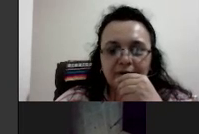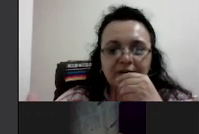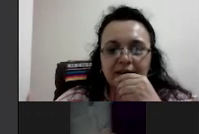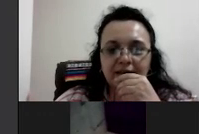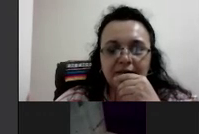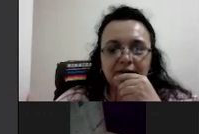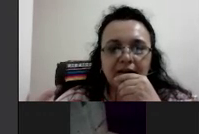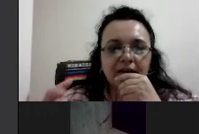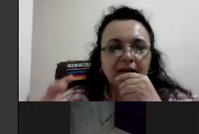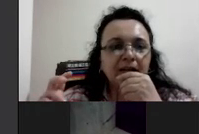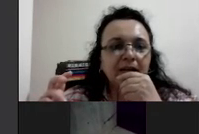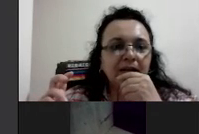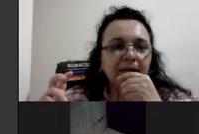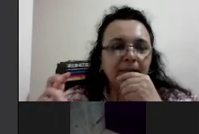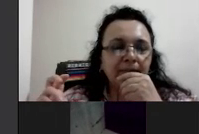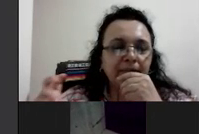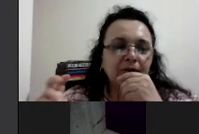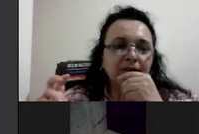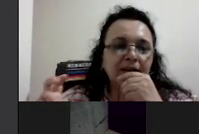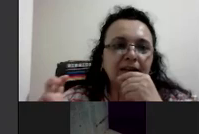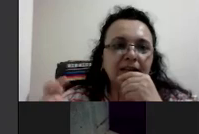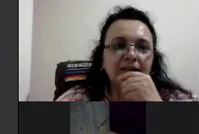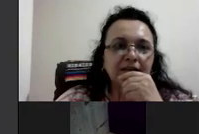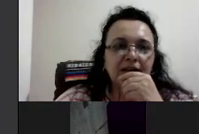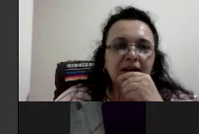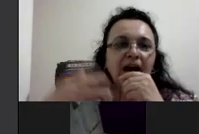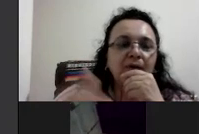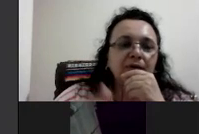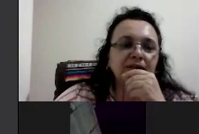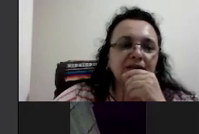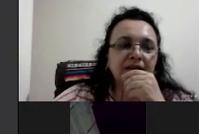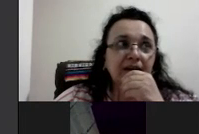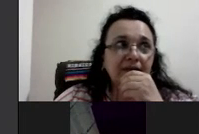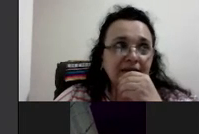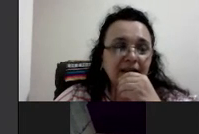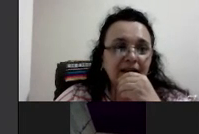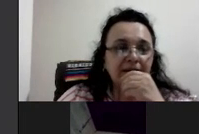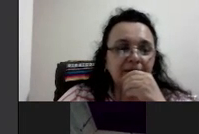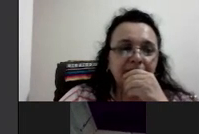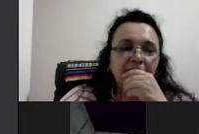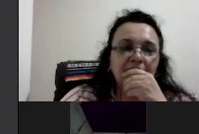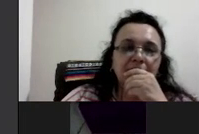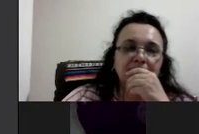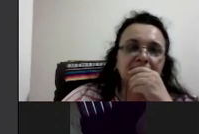Supply, cosas así, o sea, cosas entendibles. Ahora ustedes tienen Madonna.